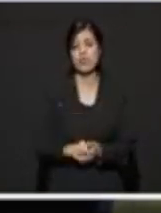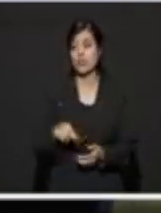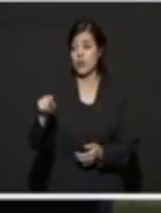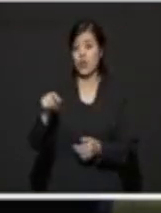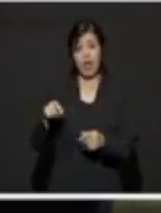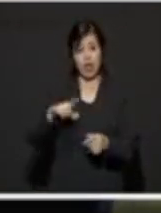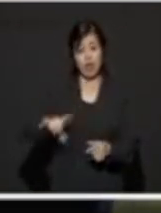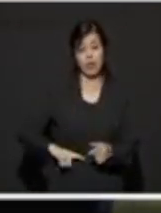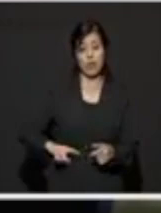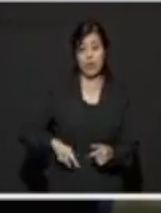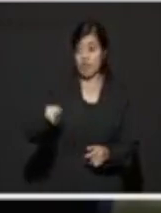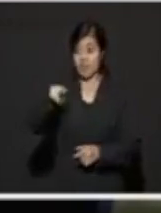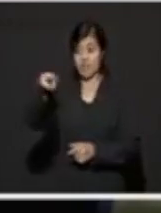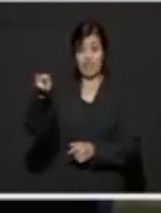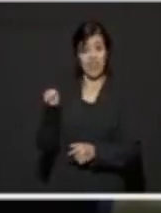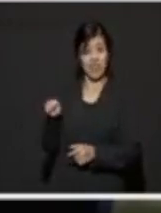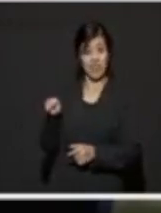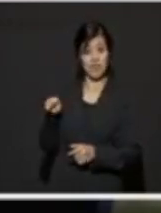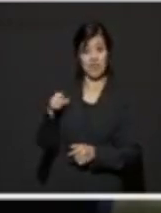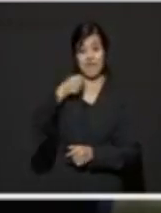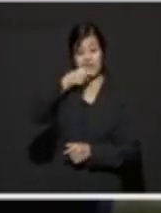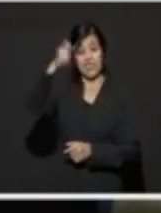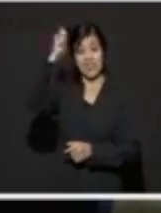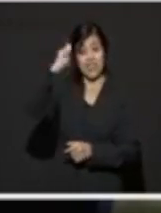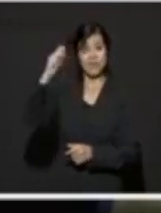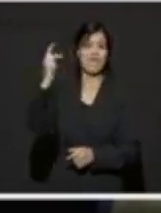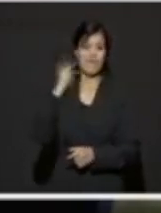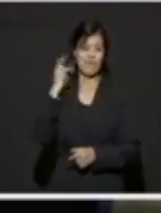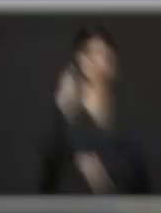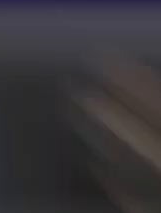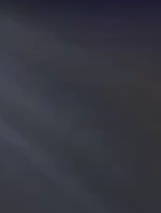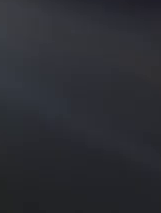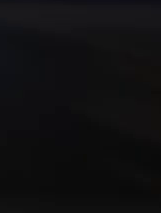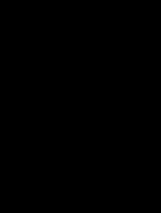no porque no tengan cualidades. Prefiero escoger dentro de los mexicanos a muchos otros.